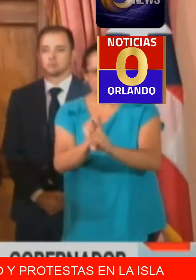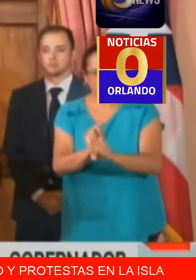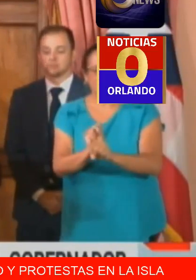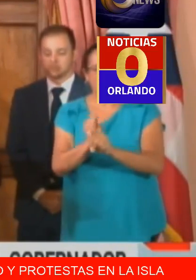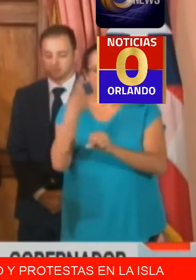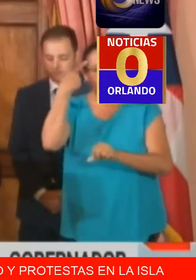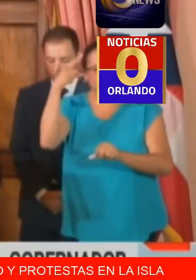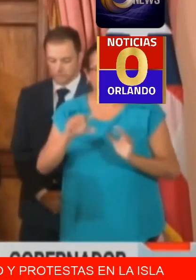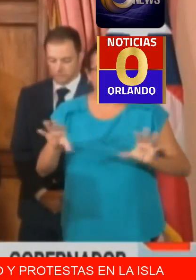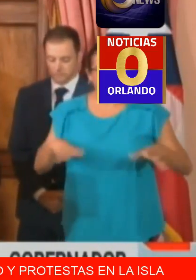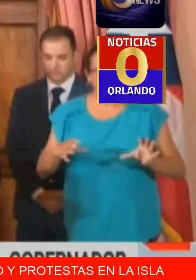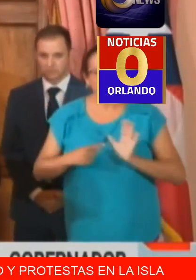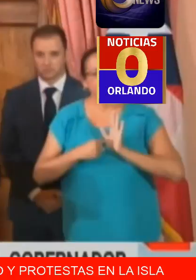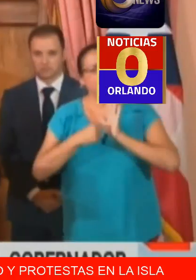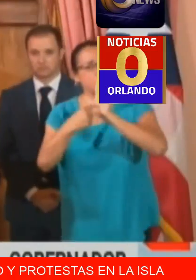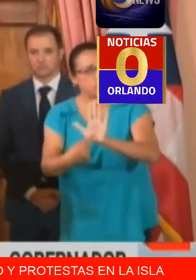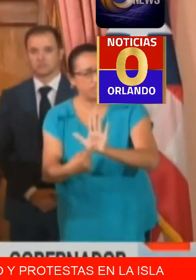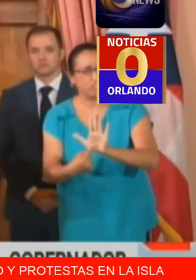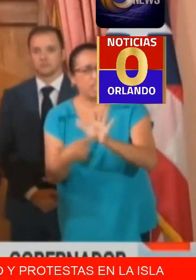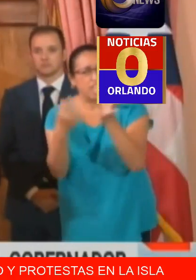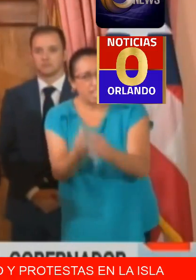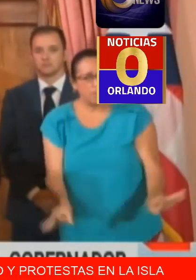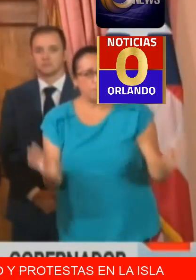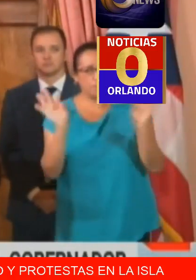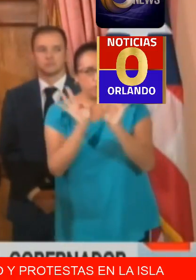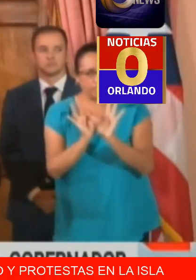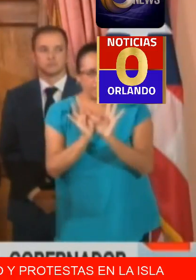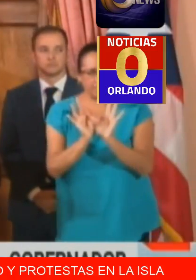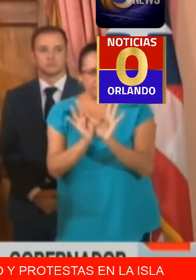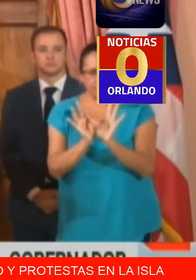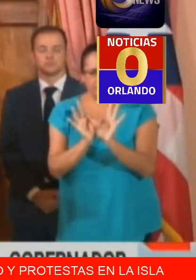esa demostración, y es importante que